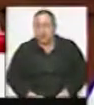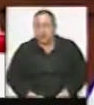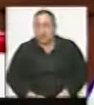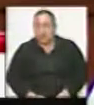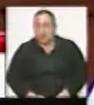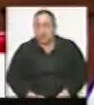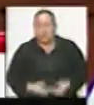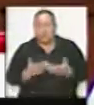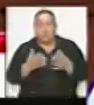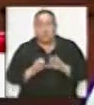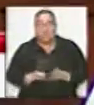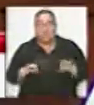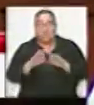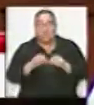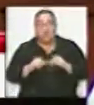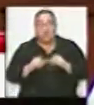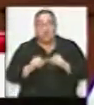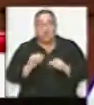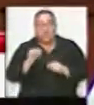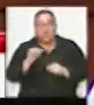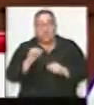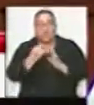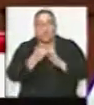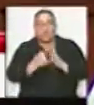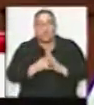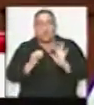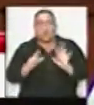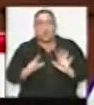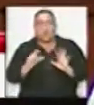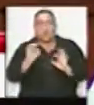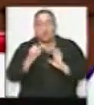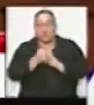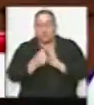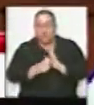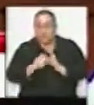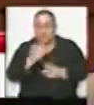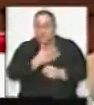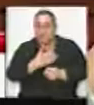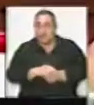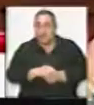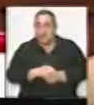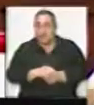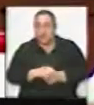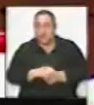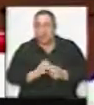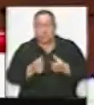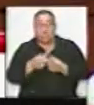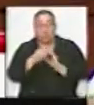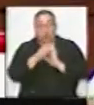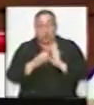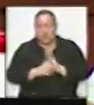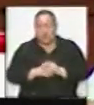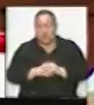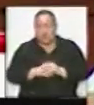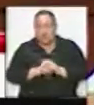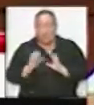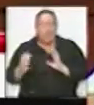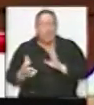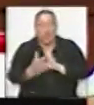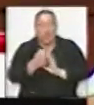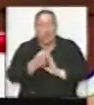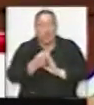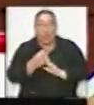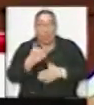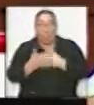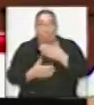importante a mantener. Y en el inciso 7 del mismo artículo, presidente, en la Comisión de Constitución se recoge